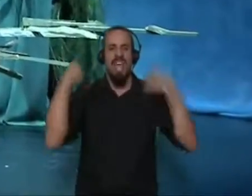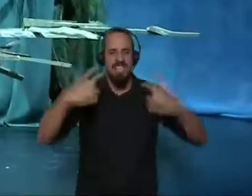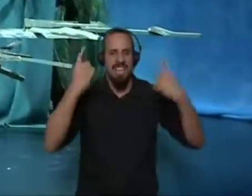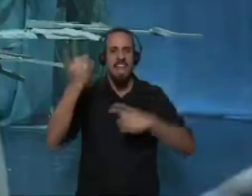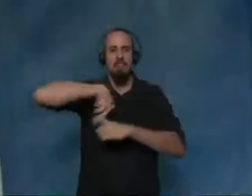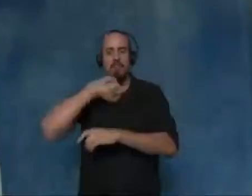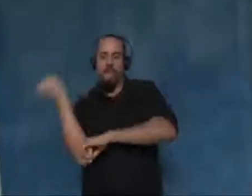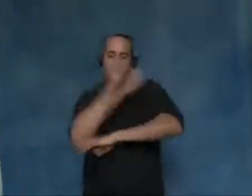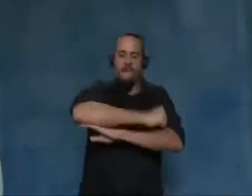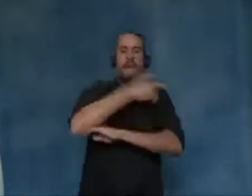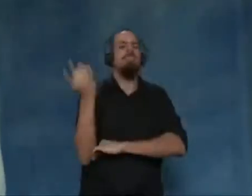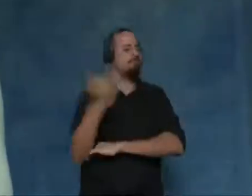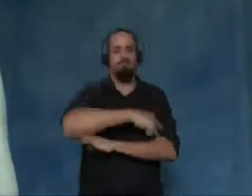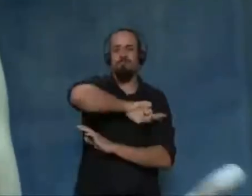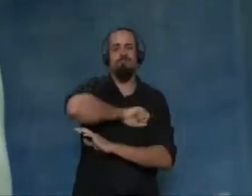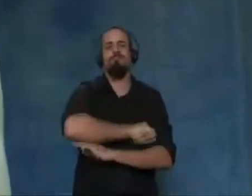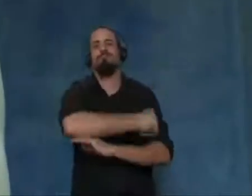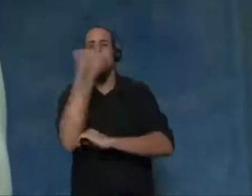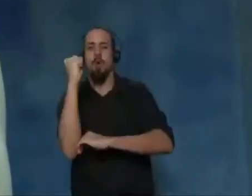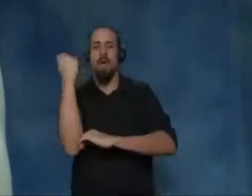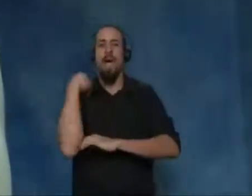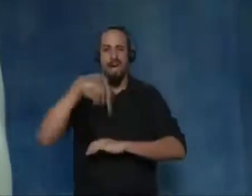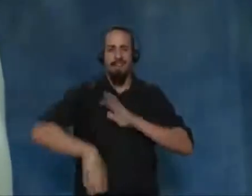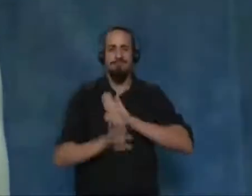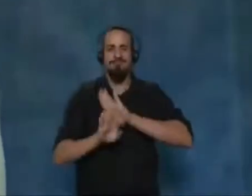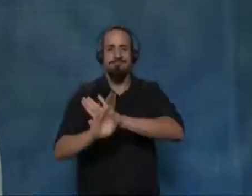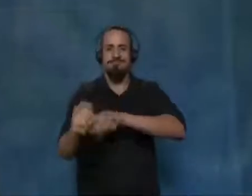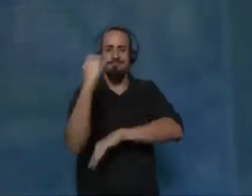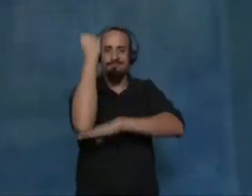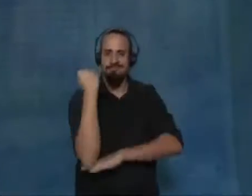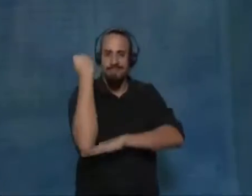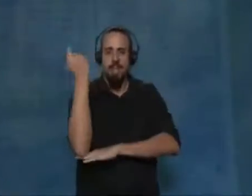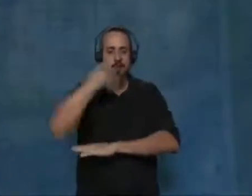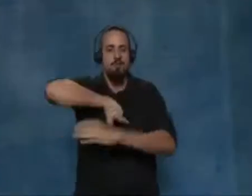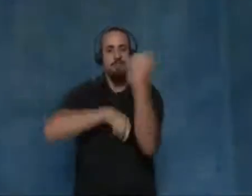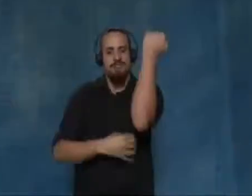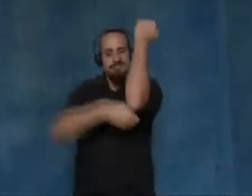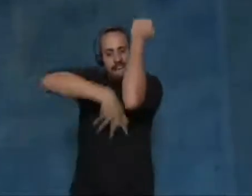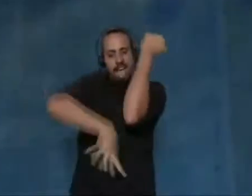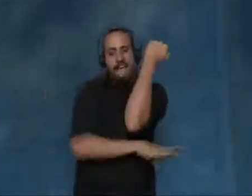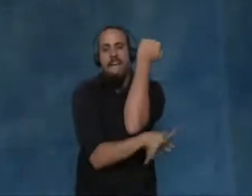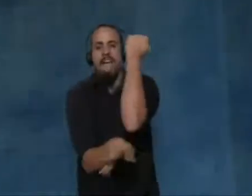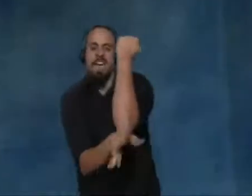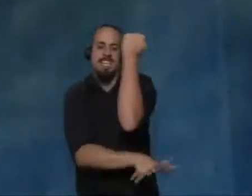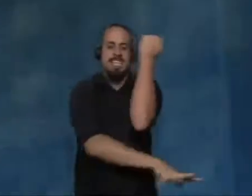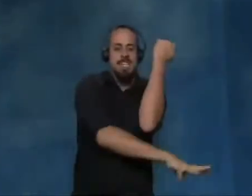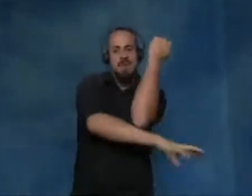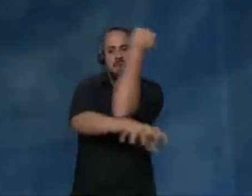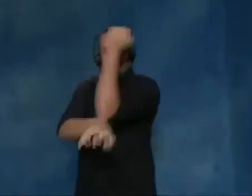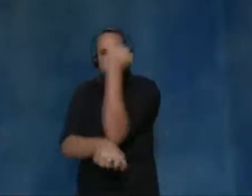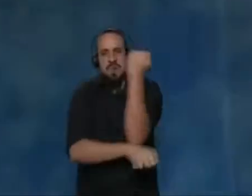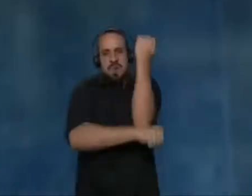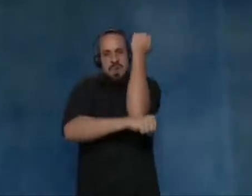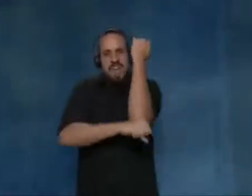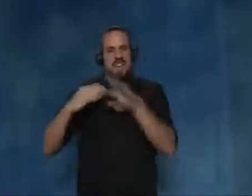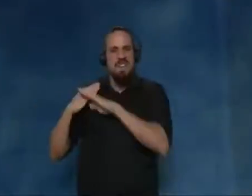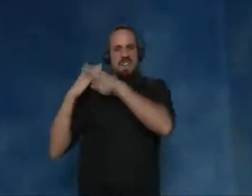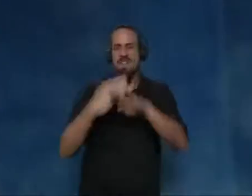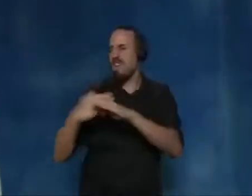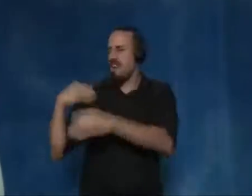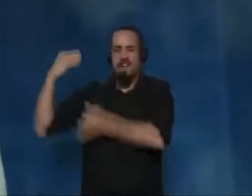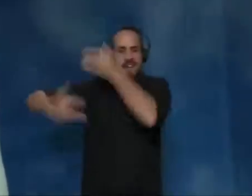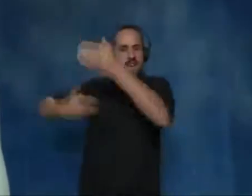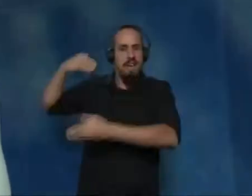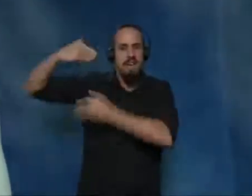podido. Aquí seguimos, aquí. Nuestras raíces se han visto agarrándose a la tierra por los siglos de los